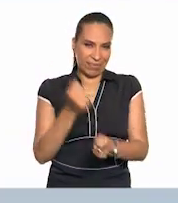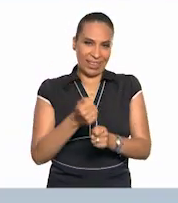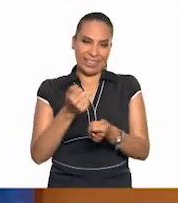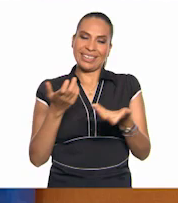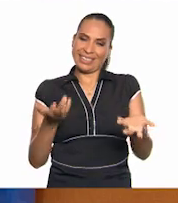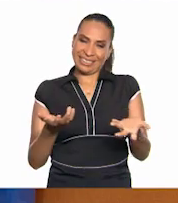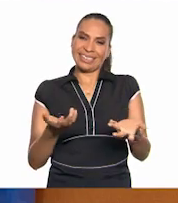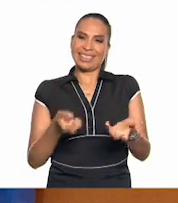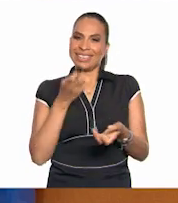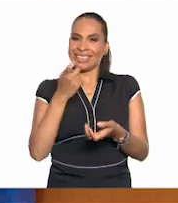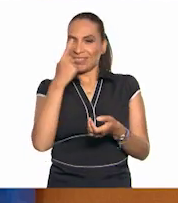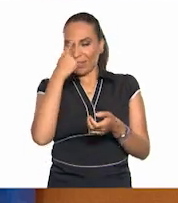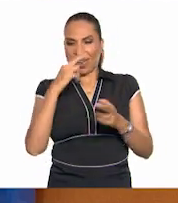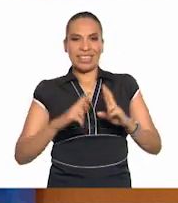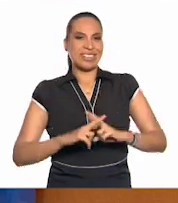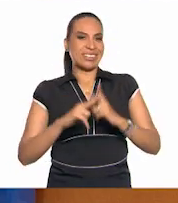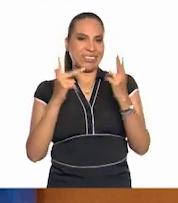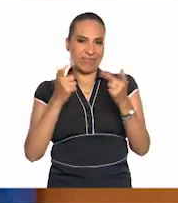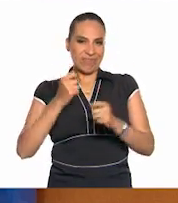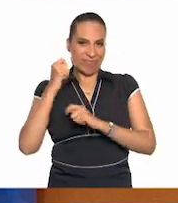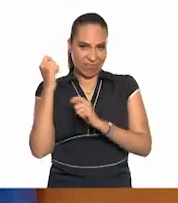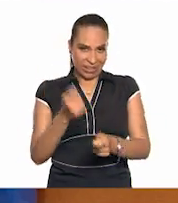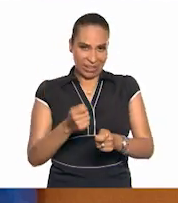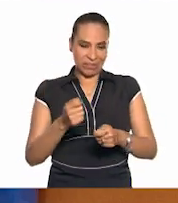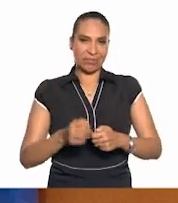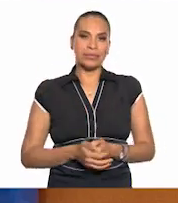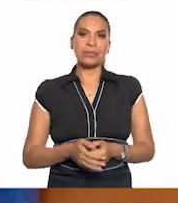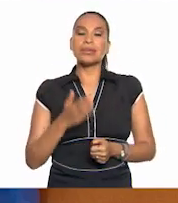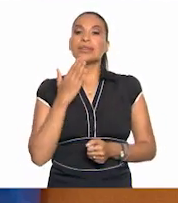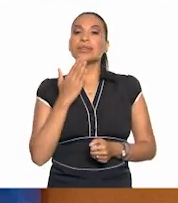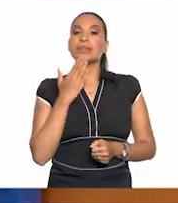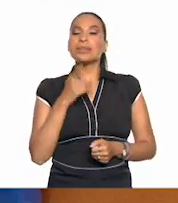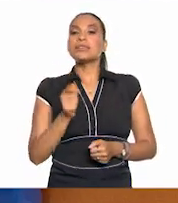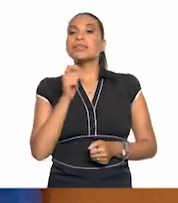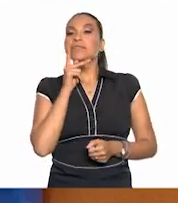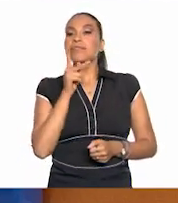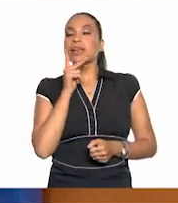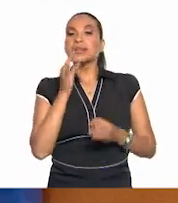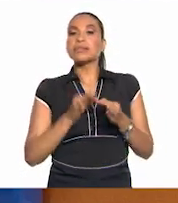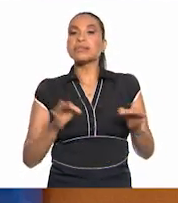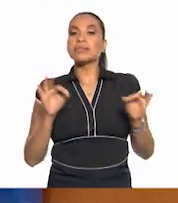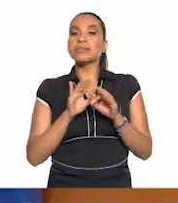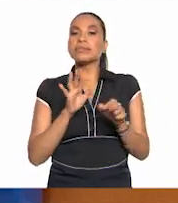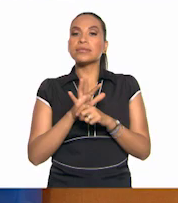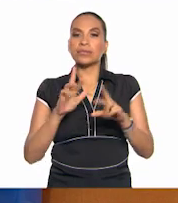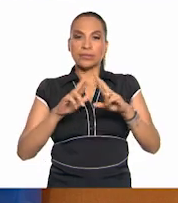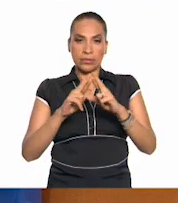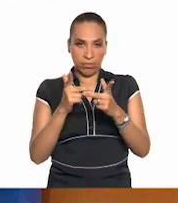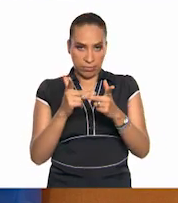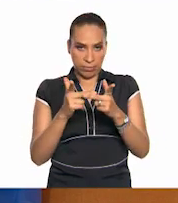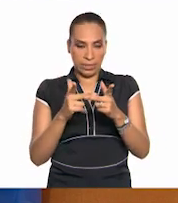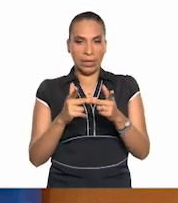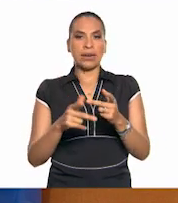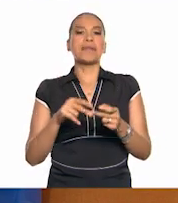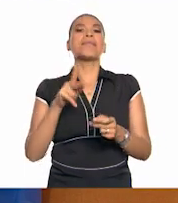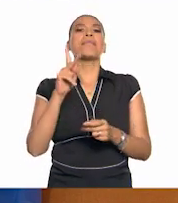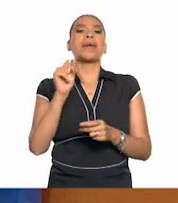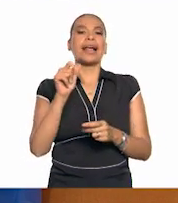es, ¿no? Están hechas para romperse con un palo. Ah, muy Entonces, bien. Entonces, las palabras clave serían romper y